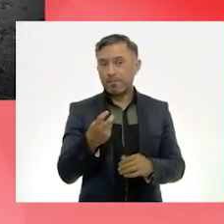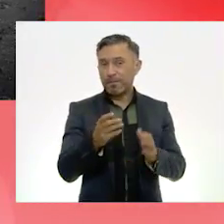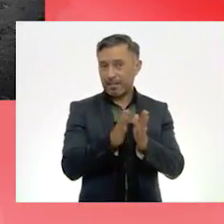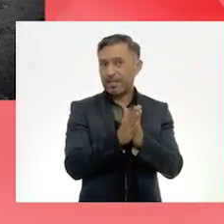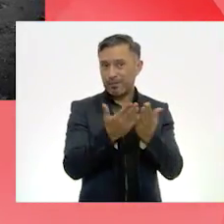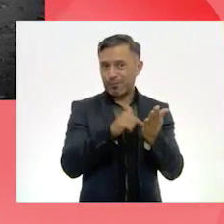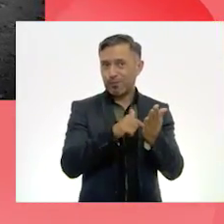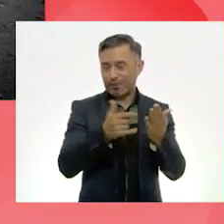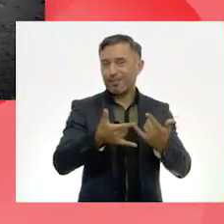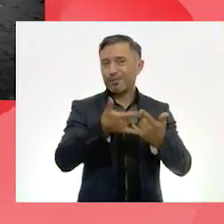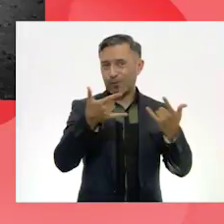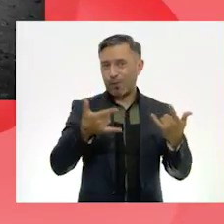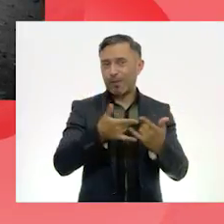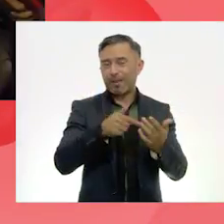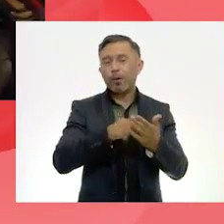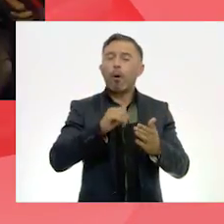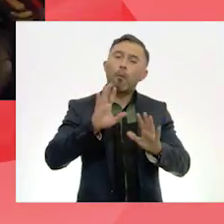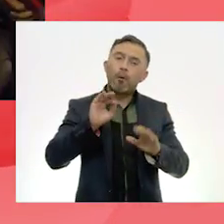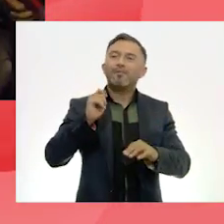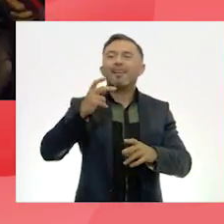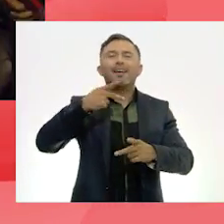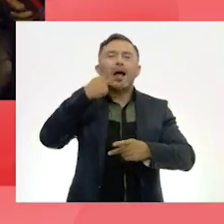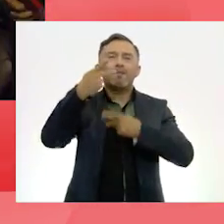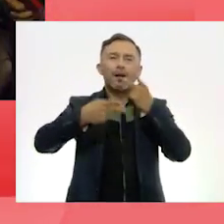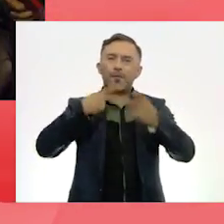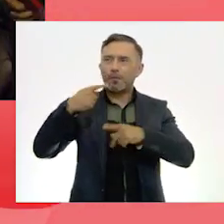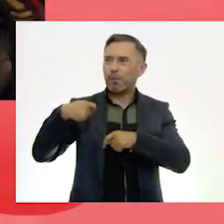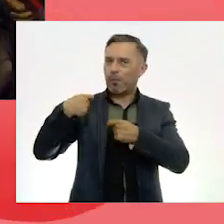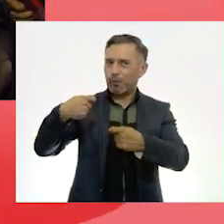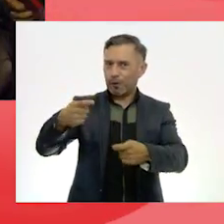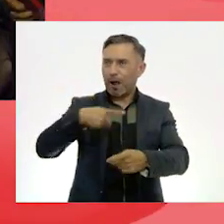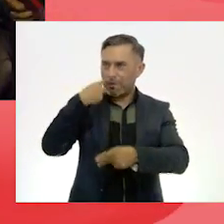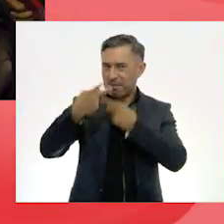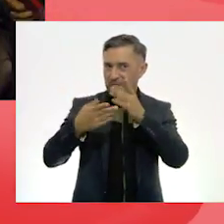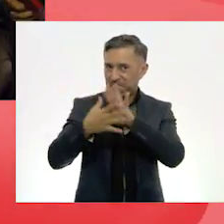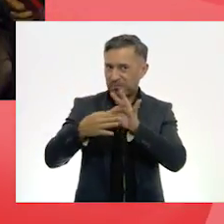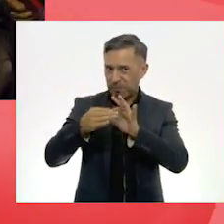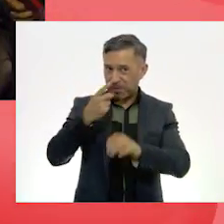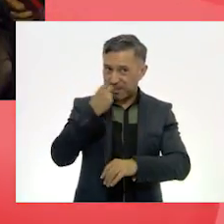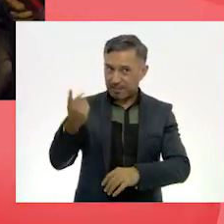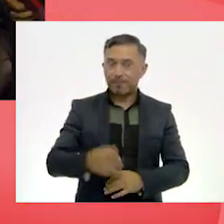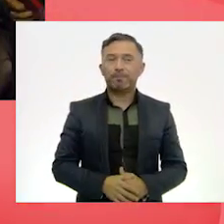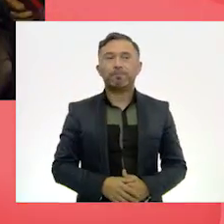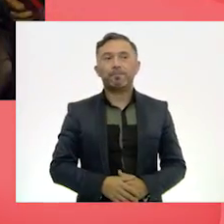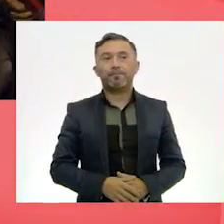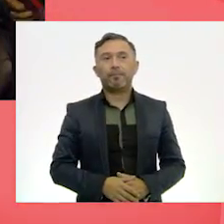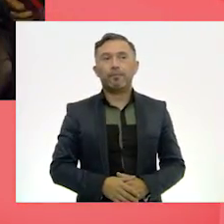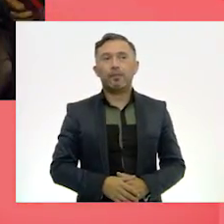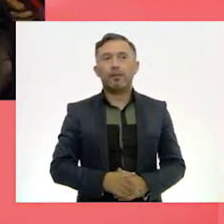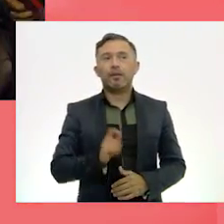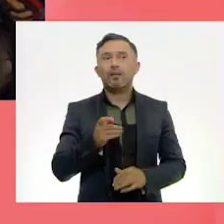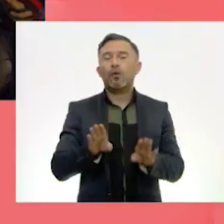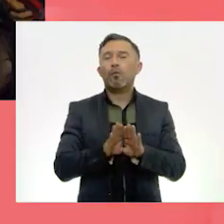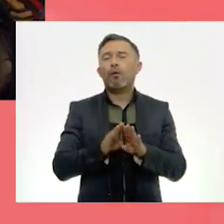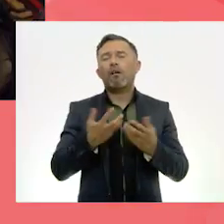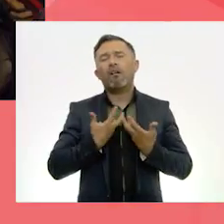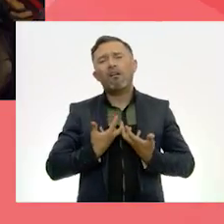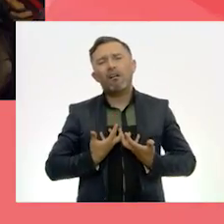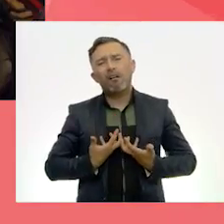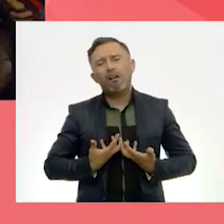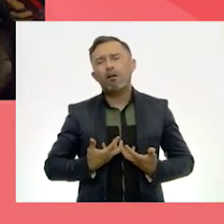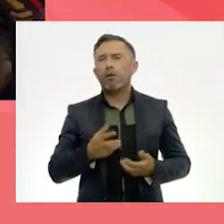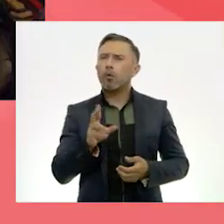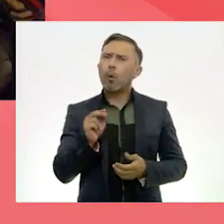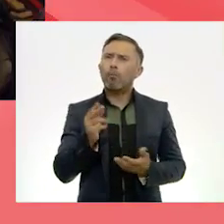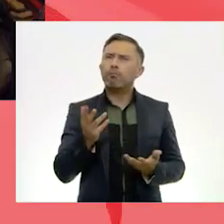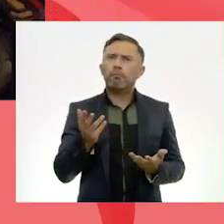relatos, ¿no? de tradición oral, ¿no? No desanimados en el sentido ideológico de la palabra, pero